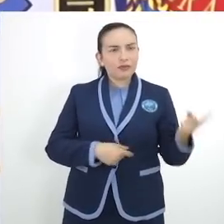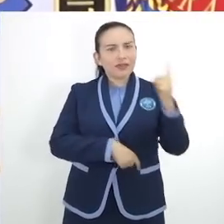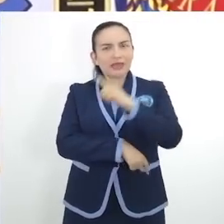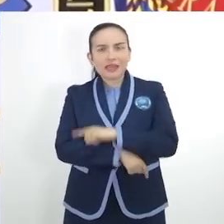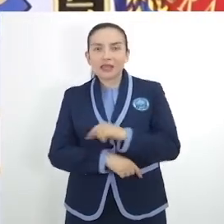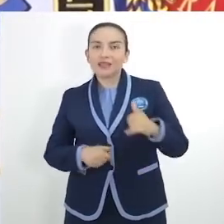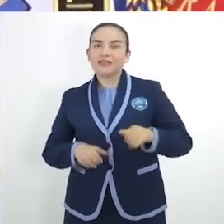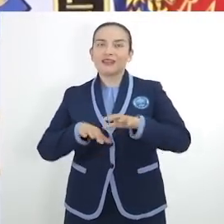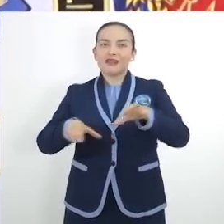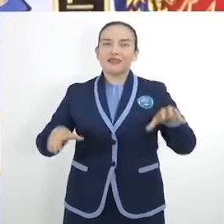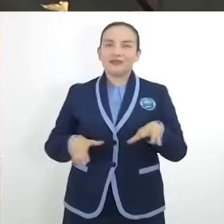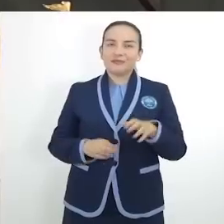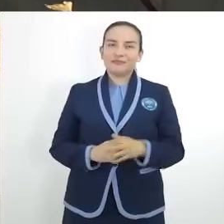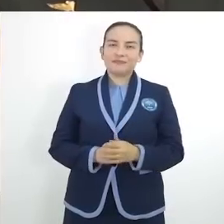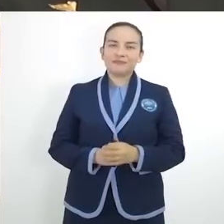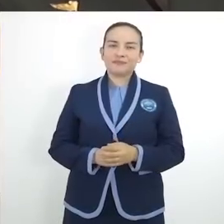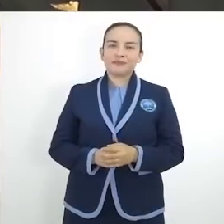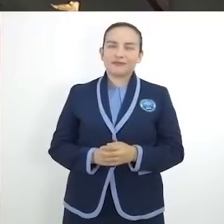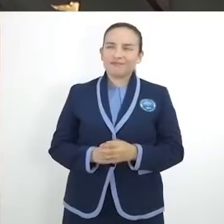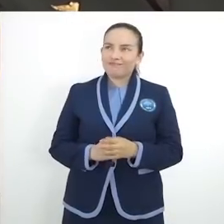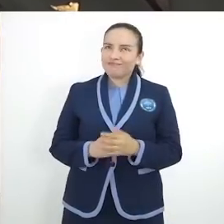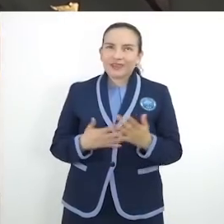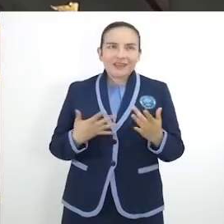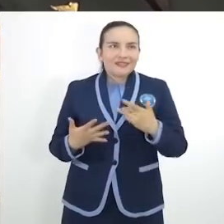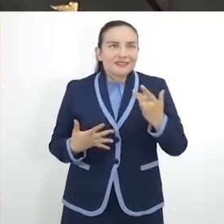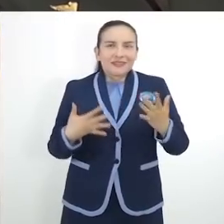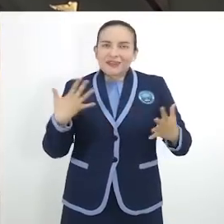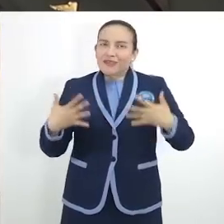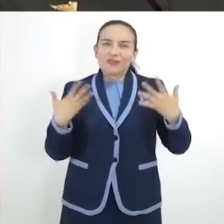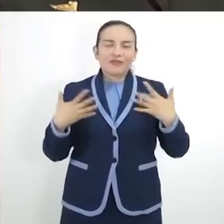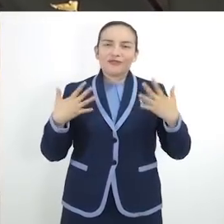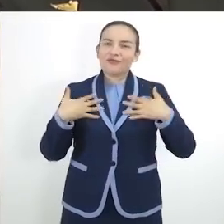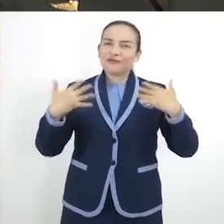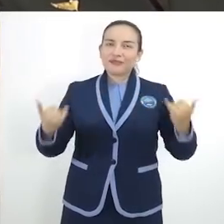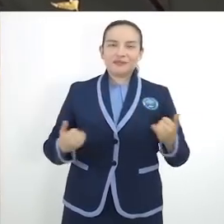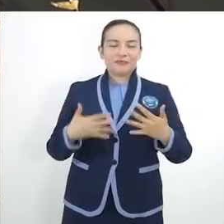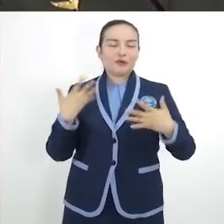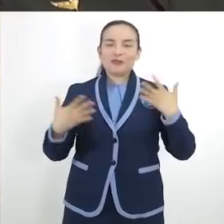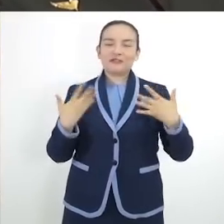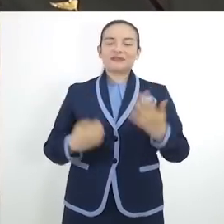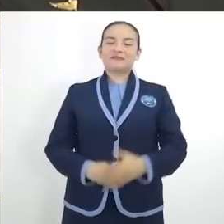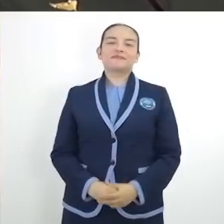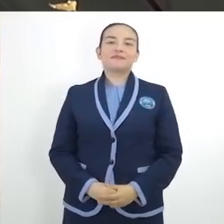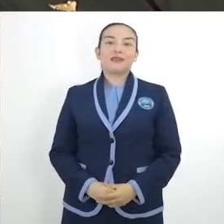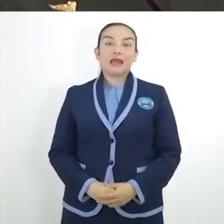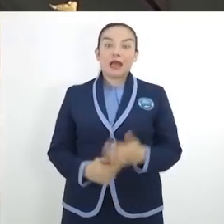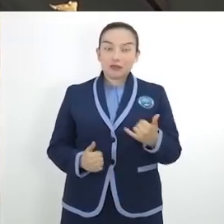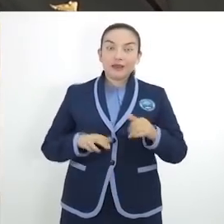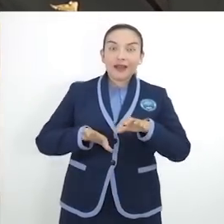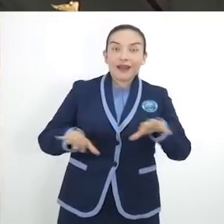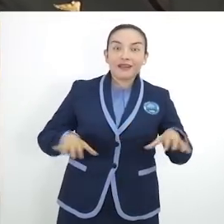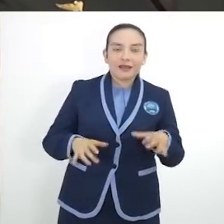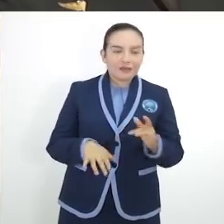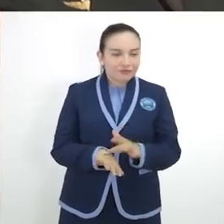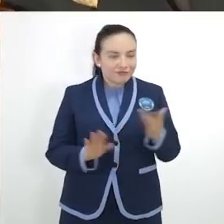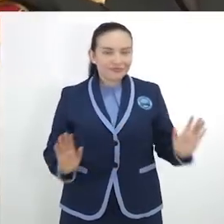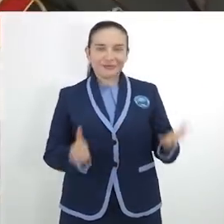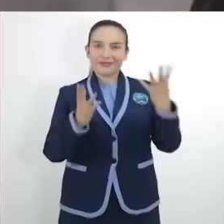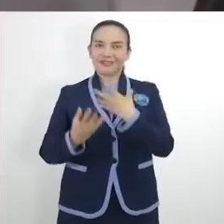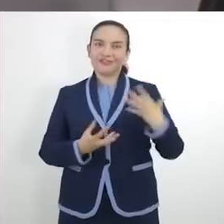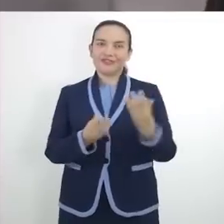día, en este evento tan lleno de regocijo, de alegría. Un evento que nos